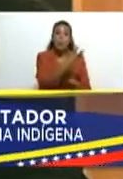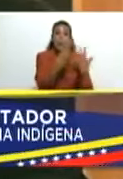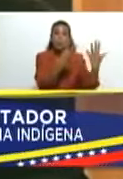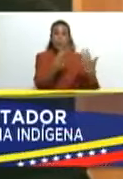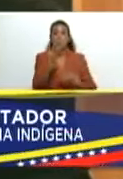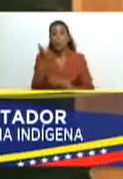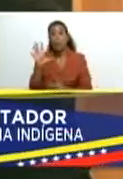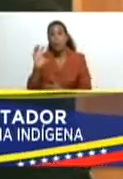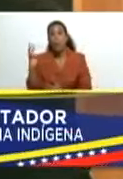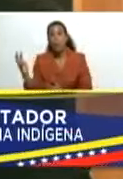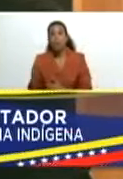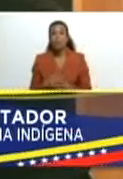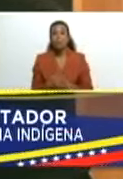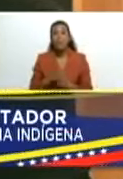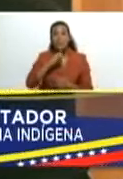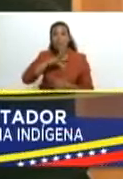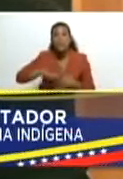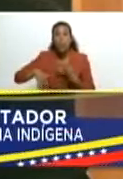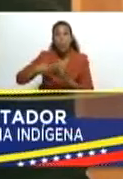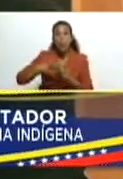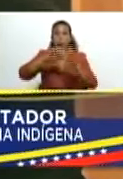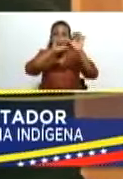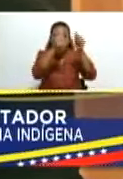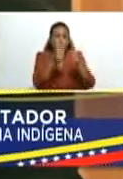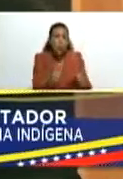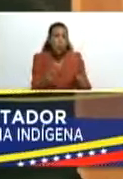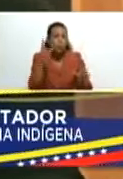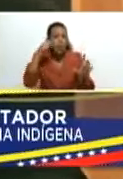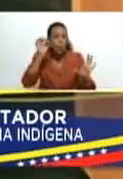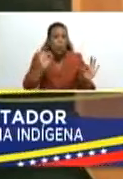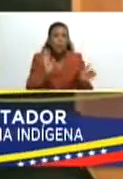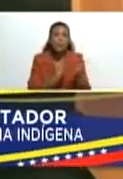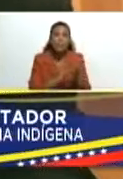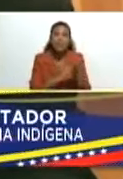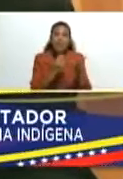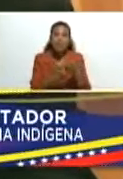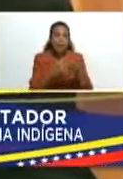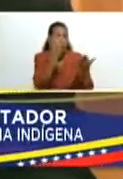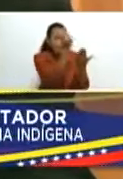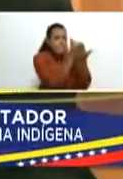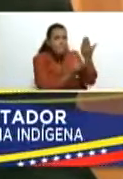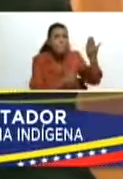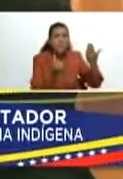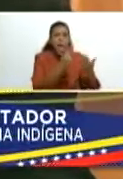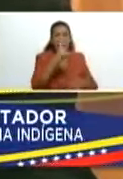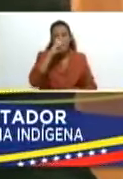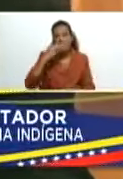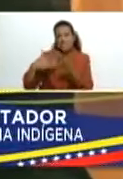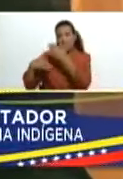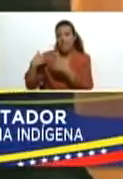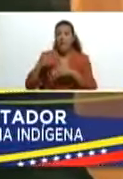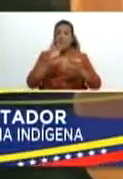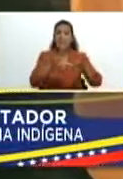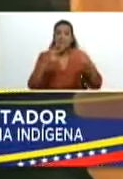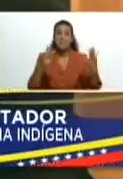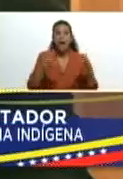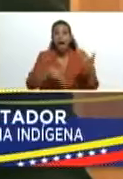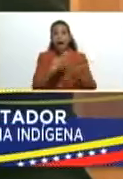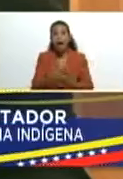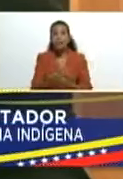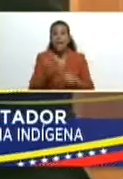1777-1854. Historia decolonial de las artes visuales en Venezuela, develando la verdad histórica de la pintura venezolana de los siglos XVI al